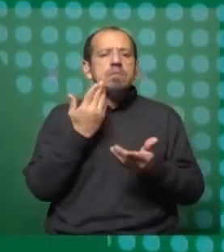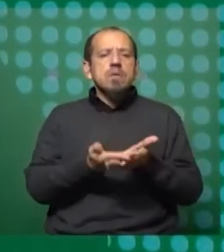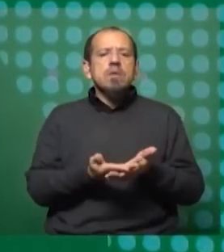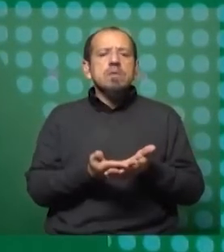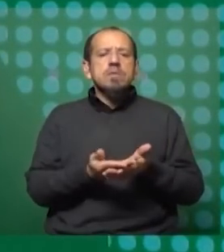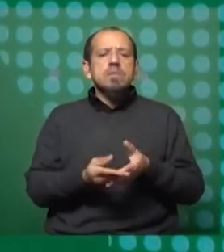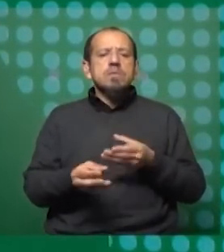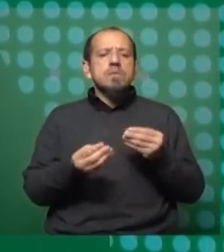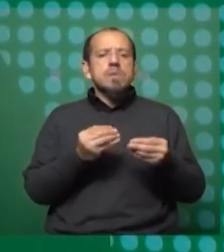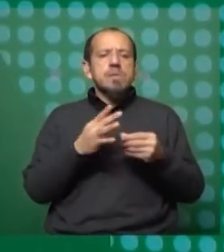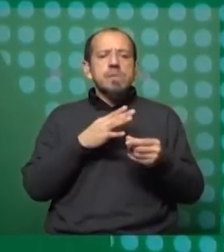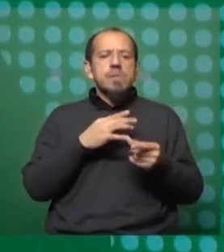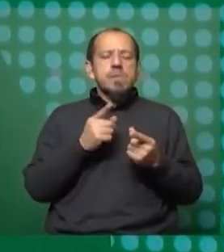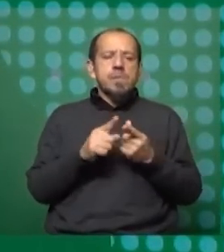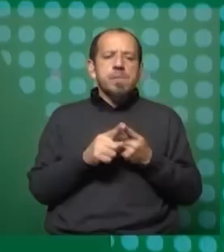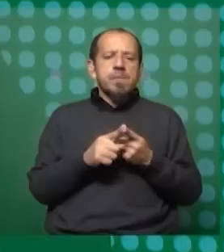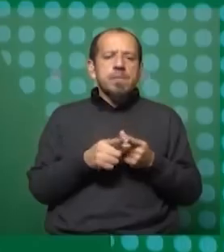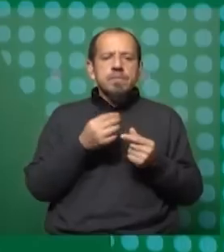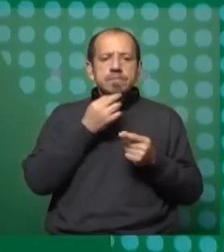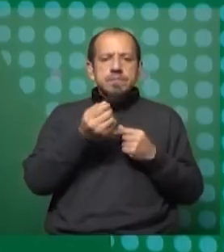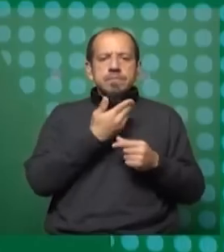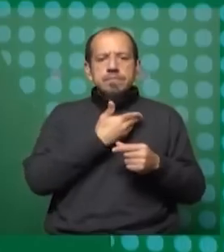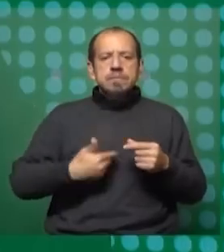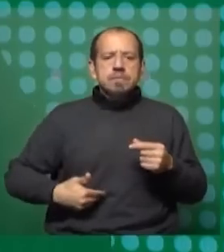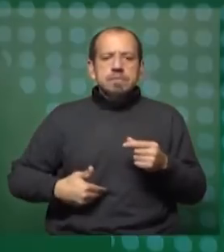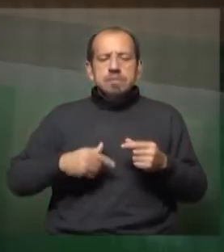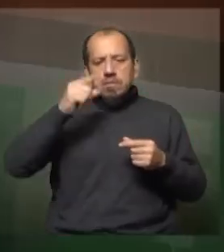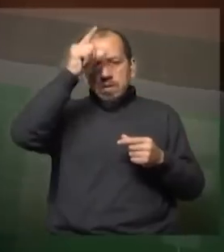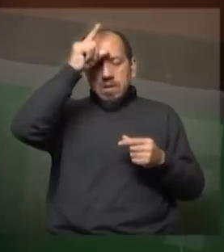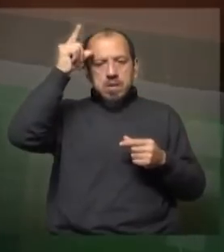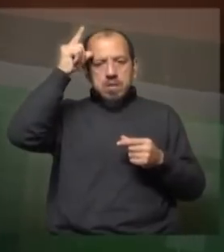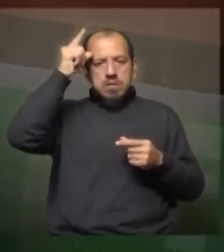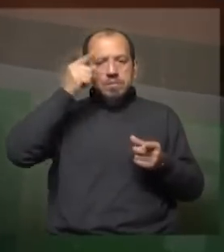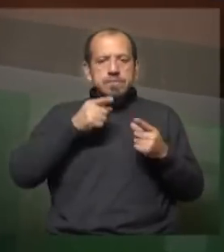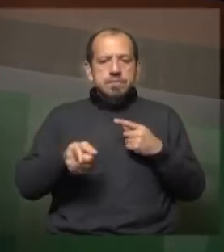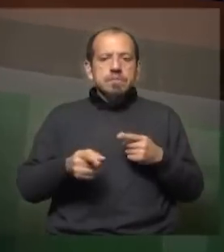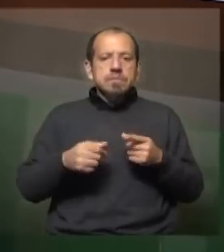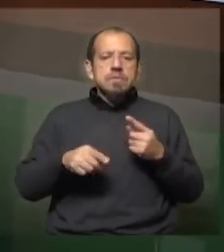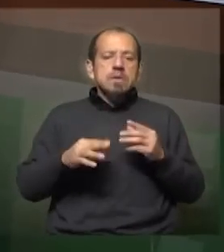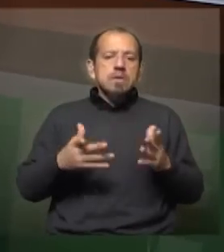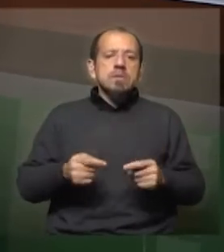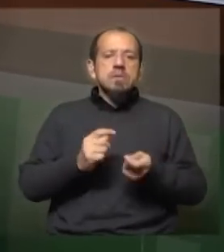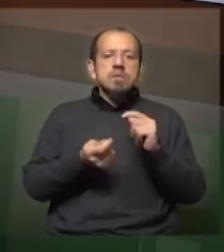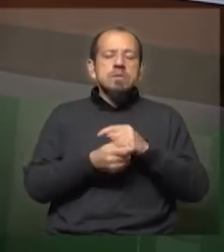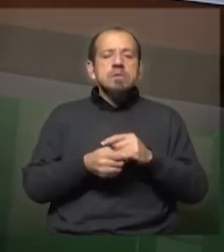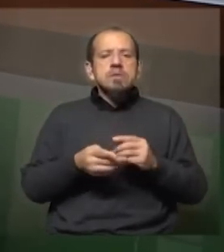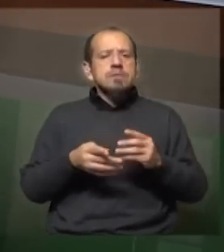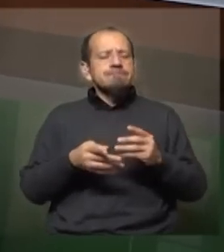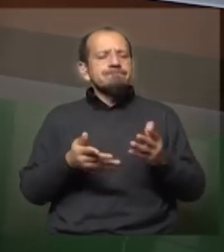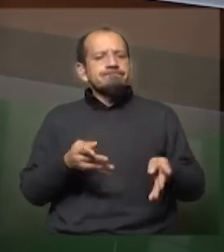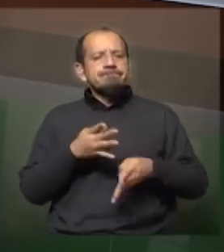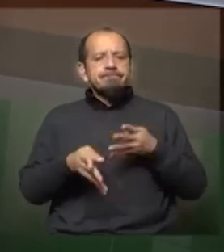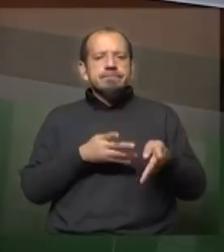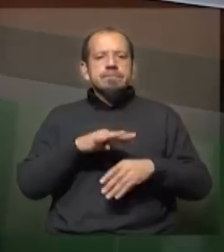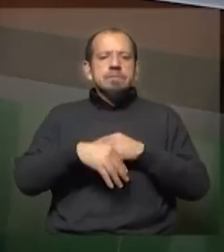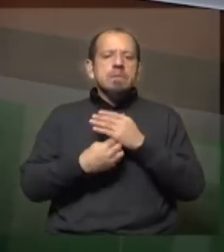de flexibilización que ha venido insistiendo el presidente la calle y también modificar este funcionamiento del mercosur que entienden como